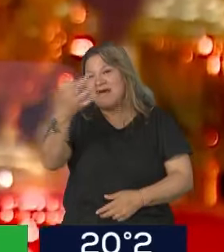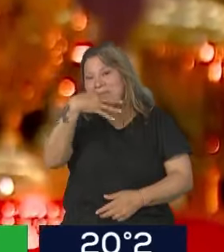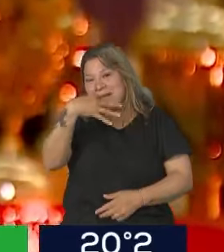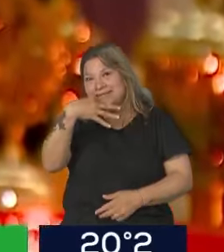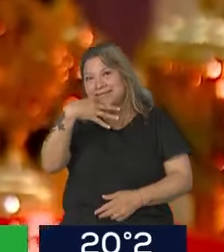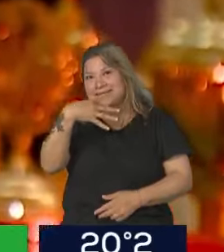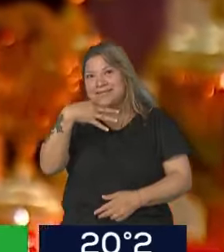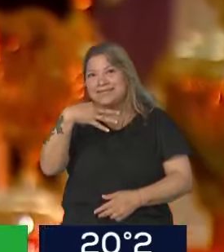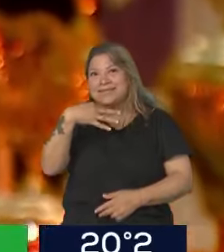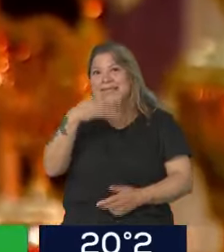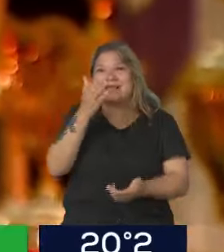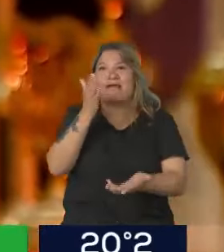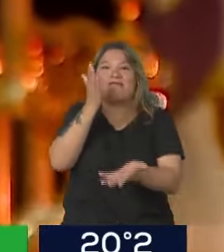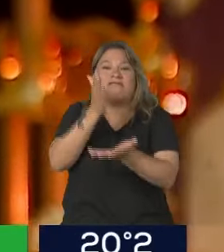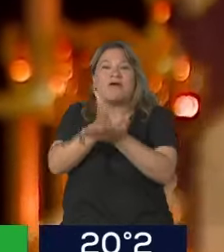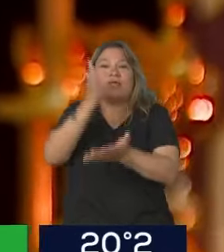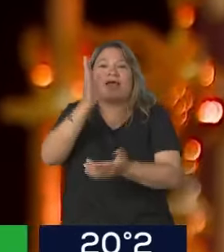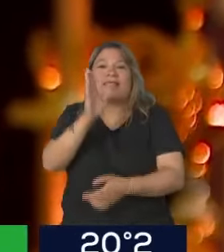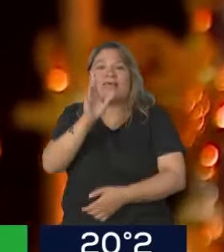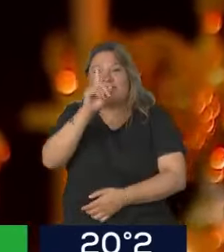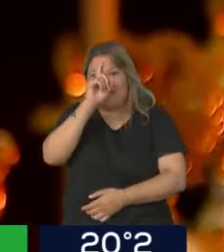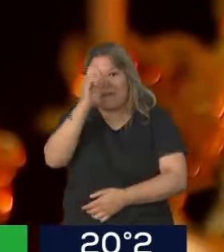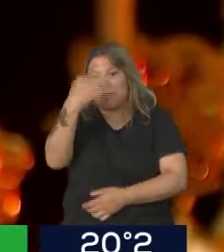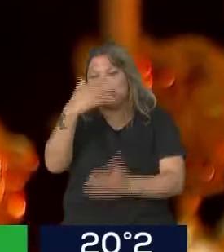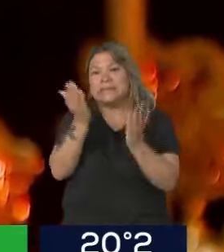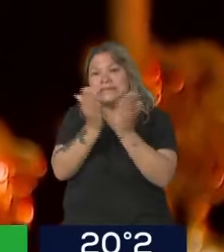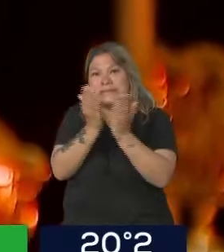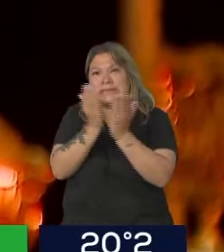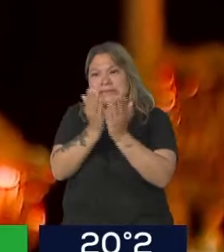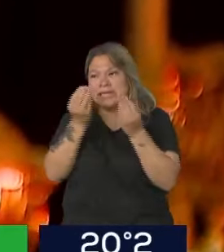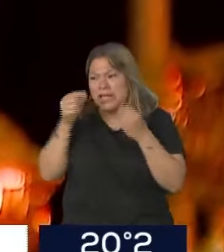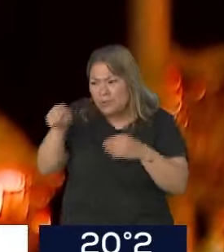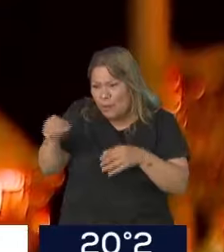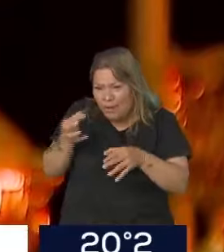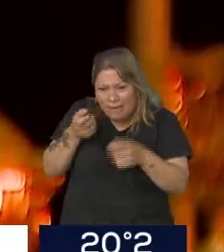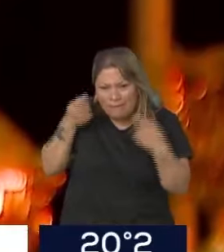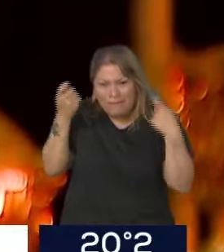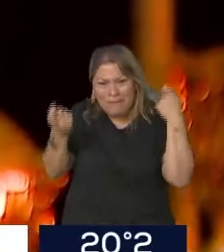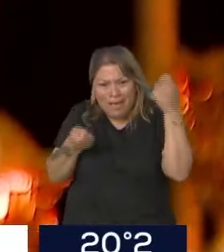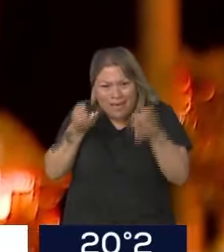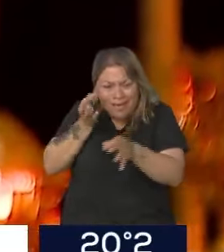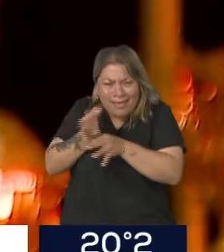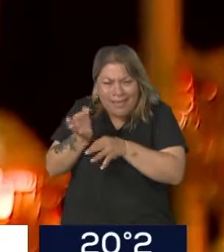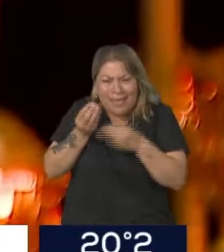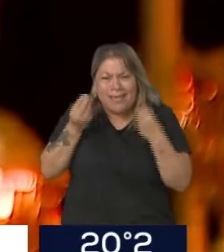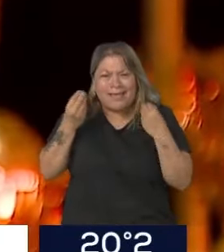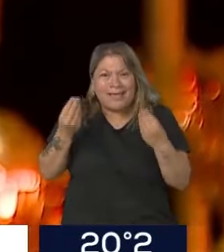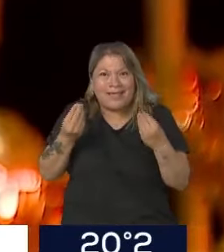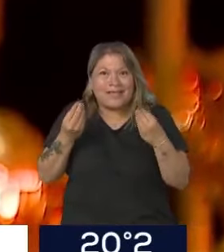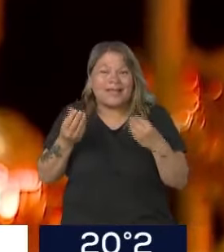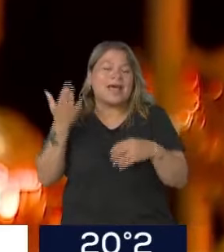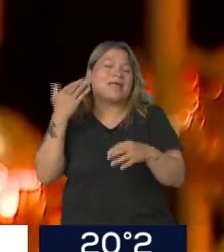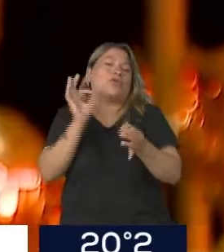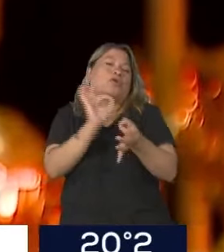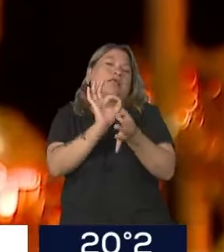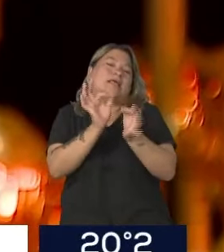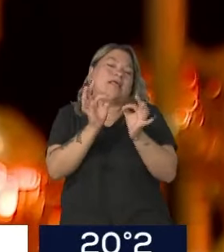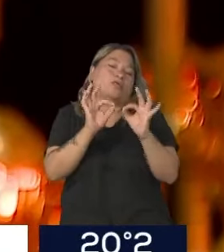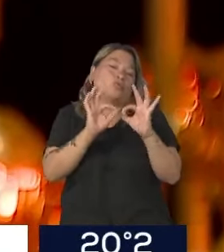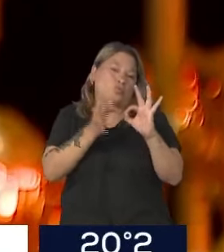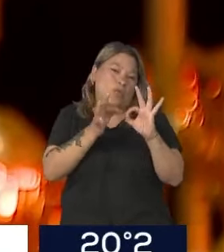Y llegué hasta la facultad de farmacia y me miraban porque, ¿qué haces dando clases? Entonces, bueno, hice un instructorado.